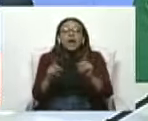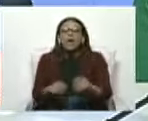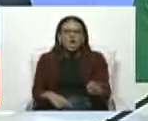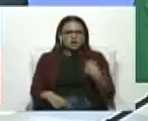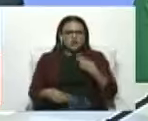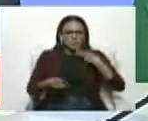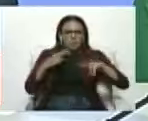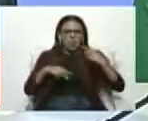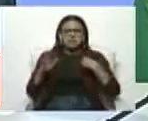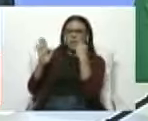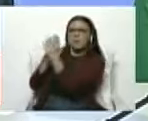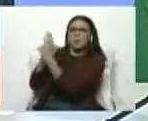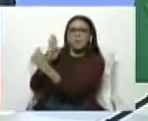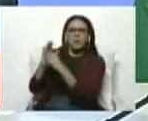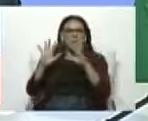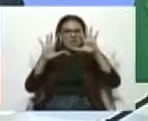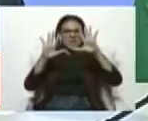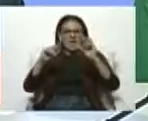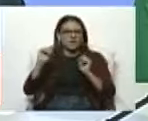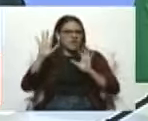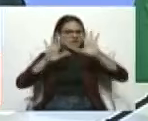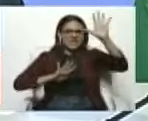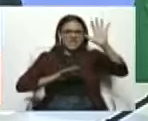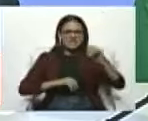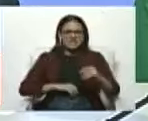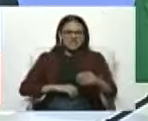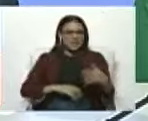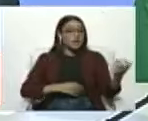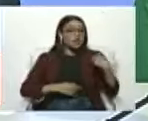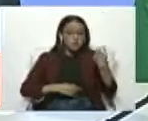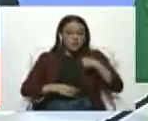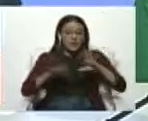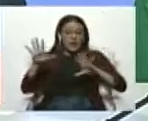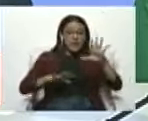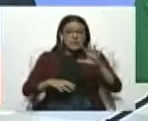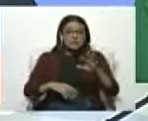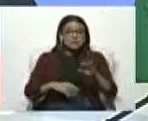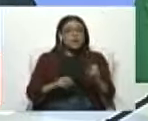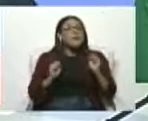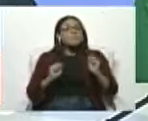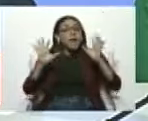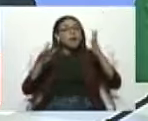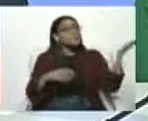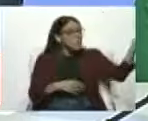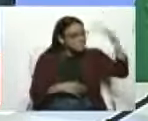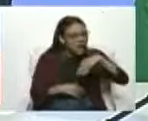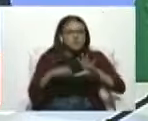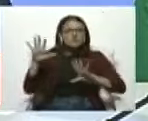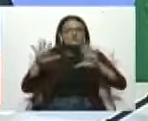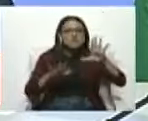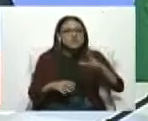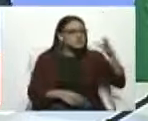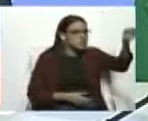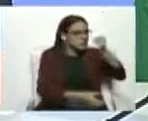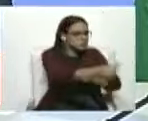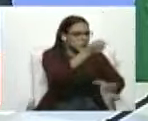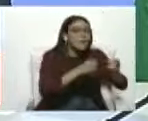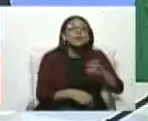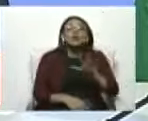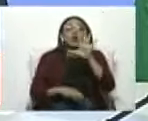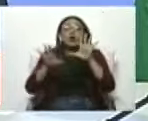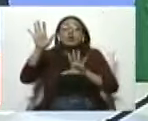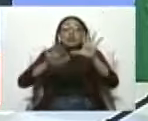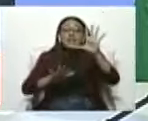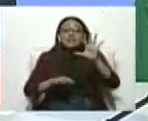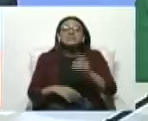usted tiene 15 y lo vaya a llevar todo. Anote los 15, que ellos sepan. Y una